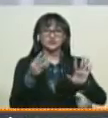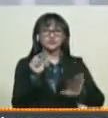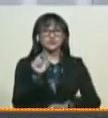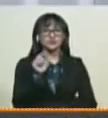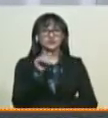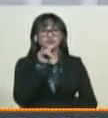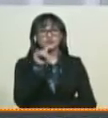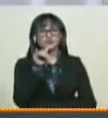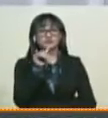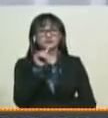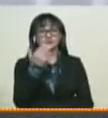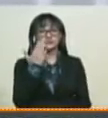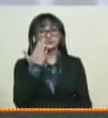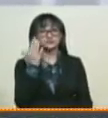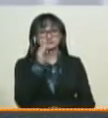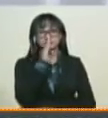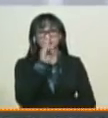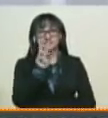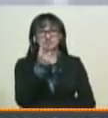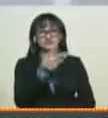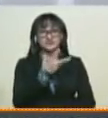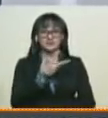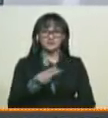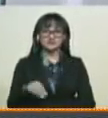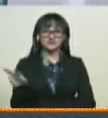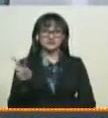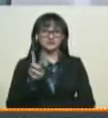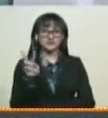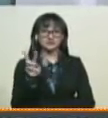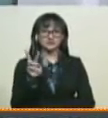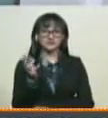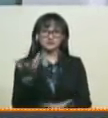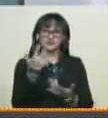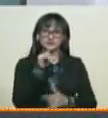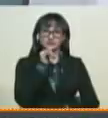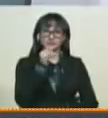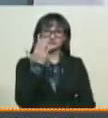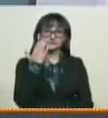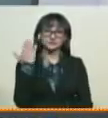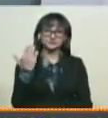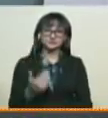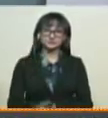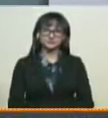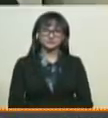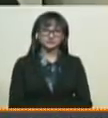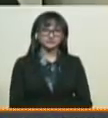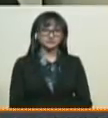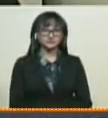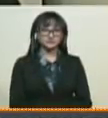con información completamente en vivo. Nos vamos a la vicepresidencia de la República. Ya está Asdrúbal López Grafe. Adelante, te escuchamos.